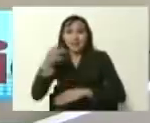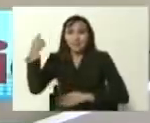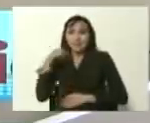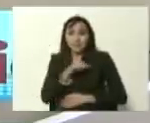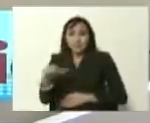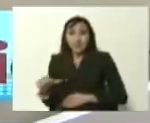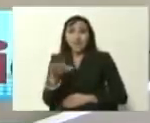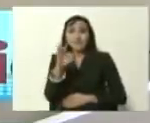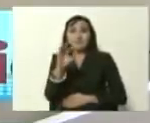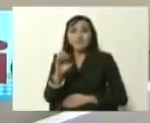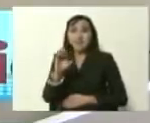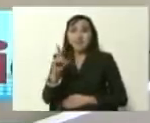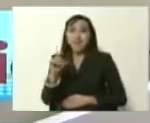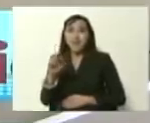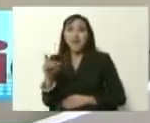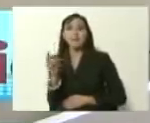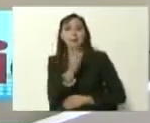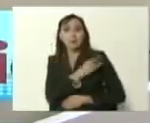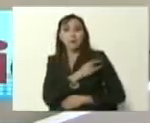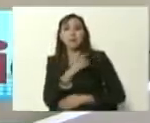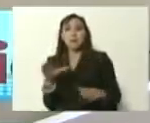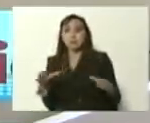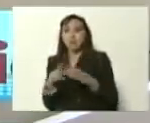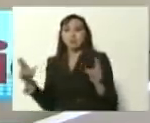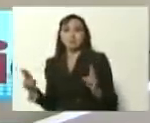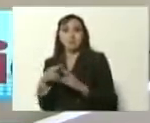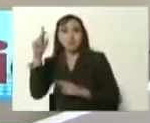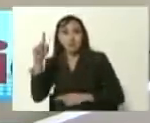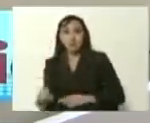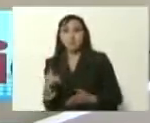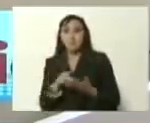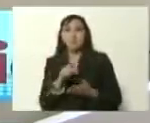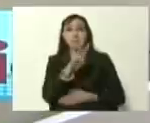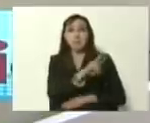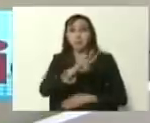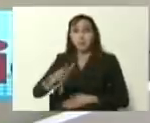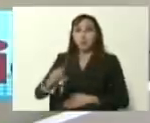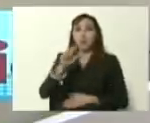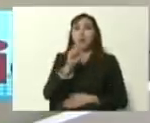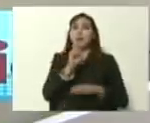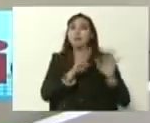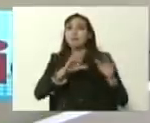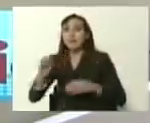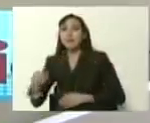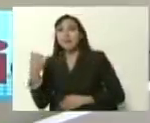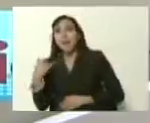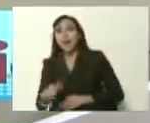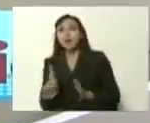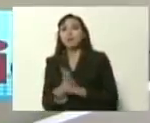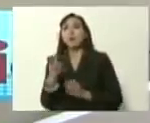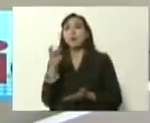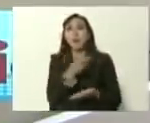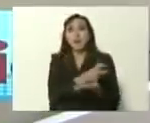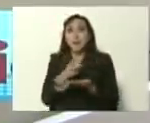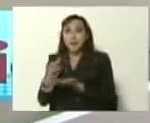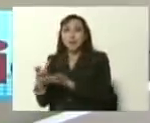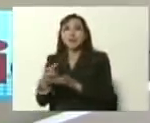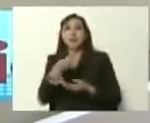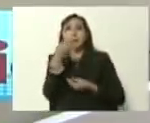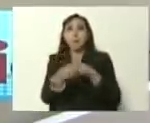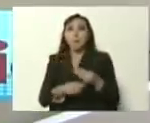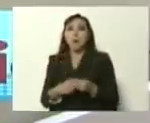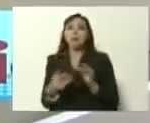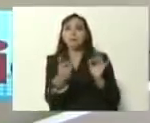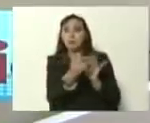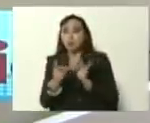y después con las universidades de manera presencial con 22 y más de 70 estuvieron Nación a través de una videoconferencia para adelantar todo lo que va a